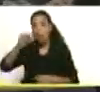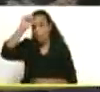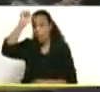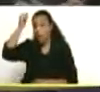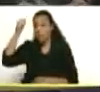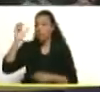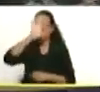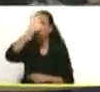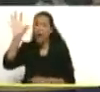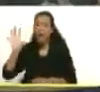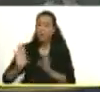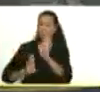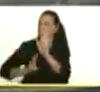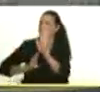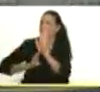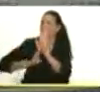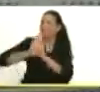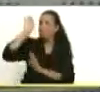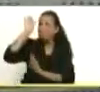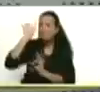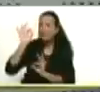entre otras, que